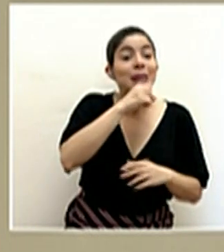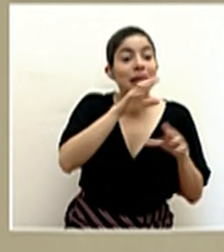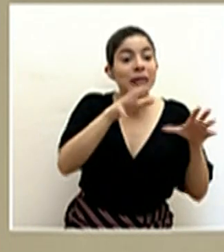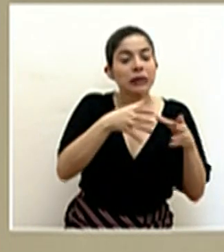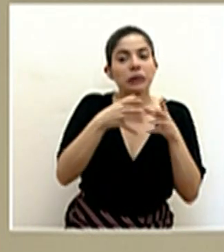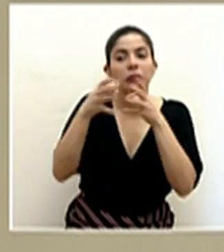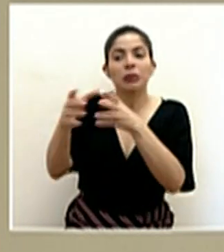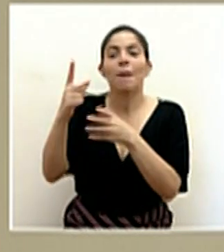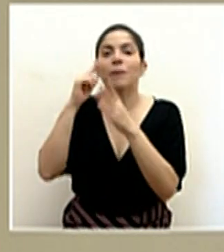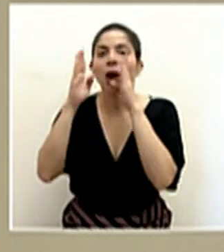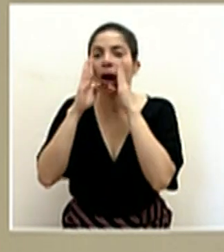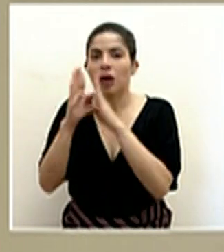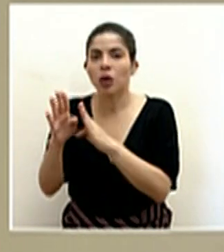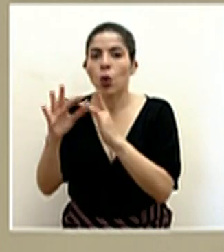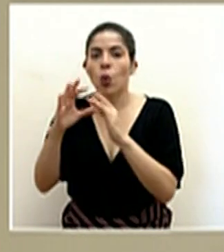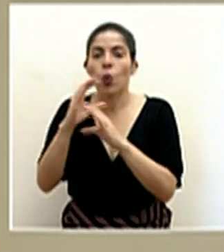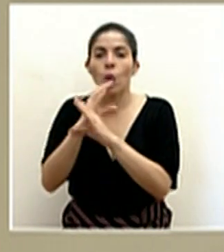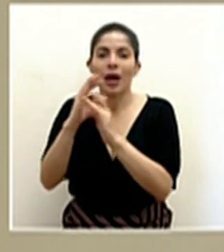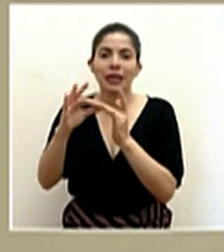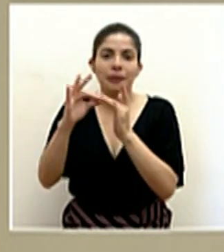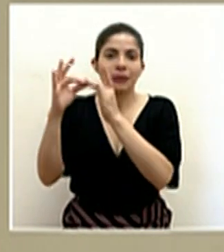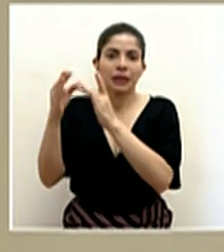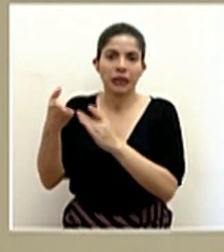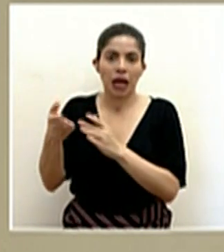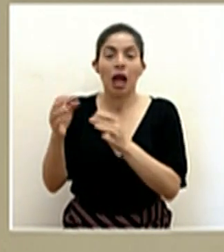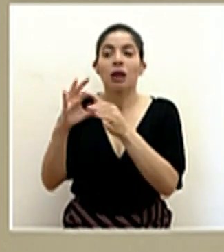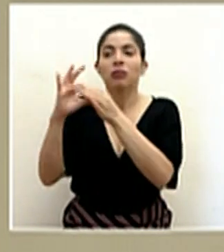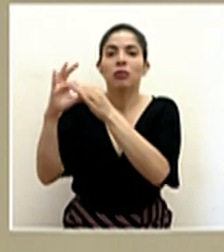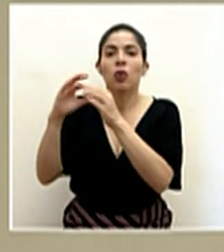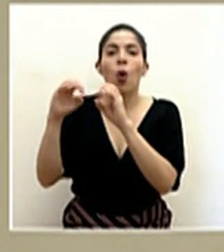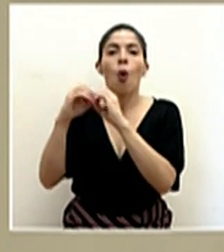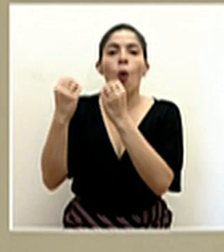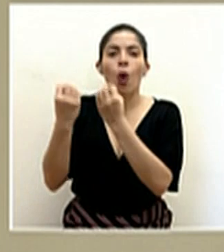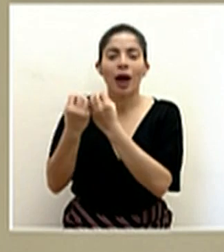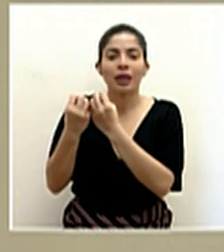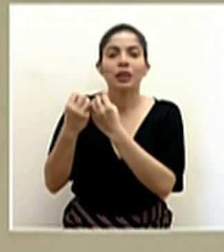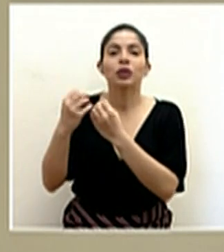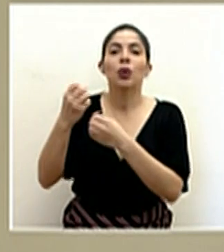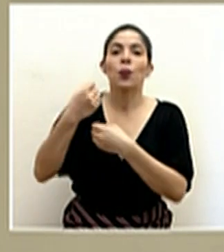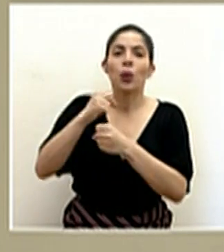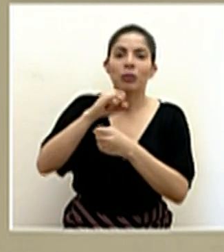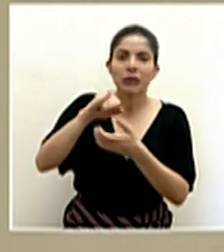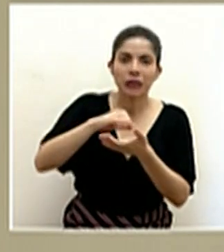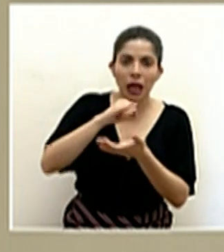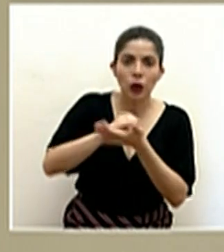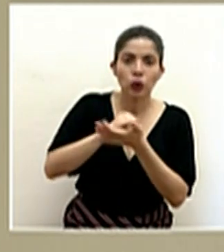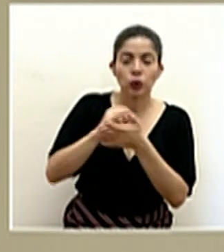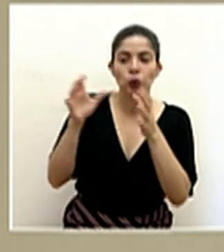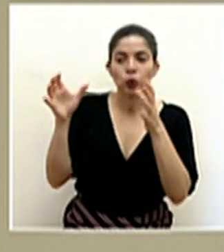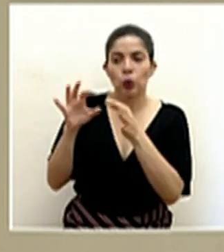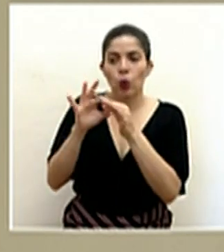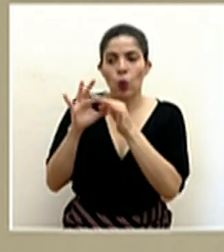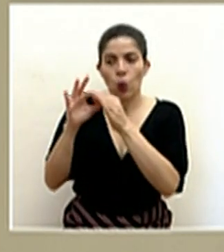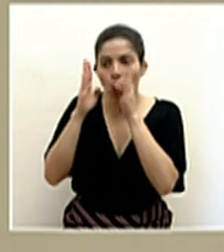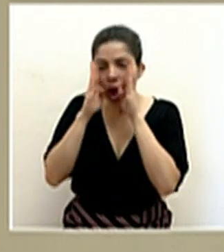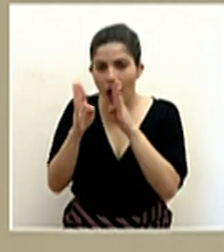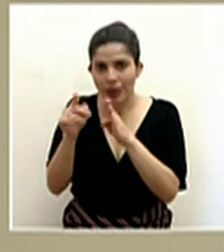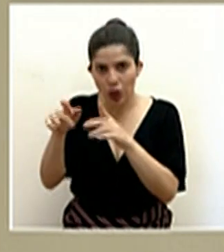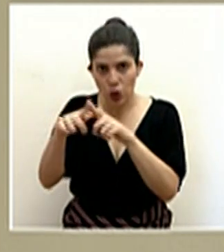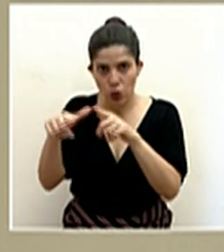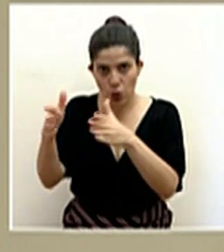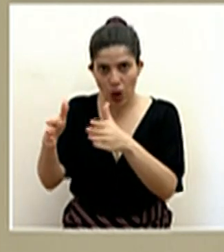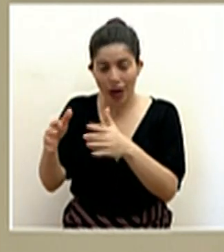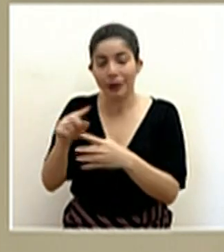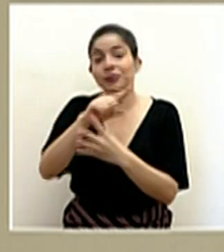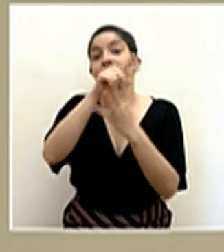tener cuidados especiales ahí, y también hay una alianza con ONGs, la Municipalidad de San José, para la coordinación de este punto.